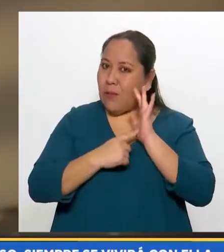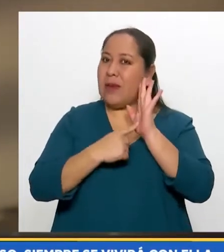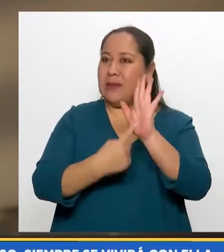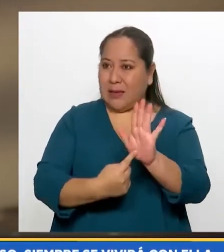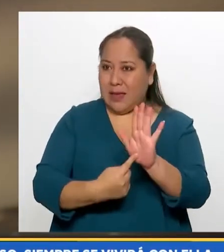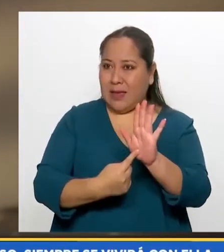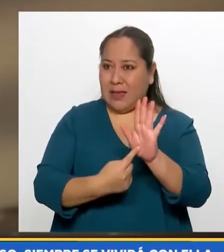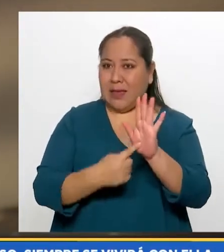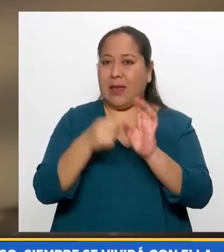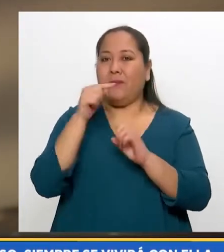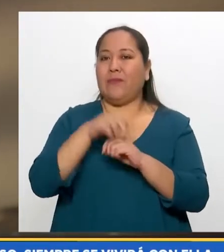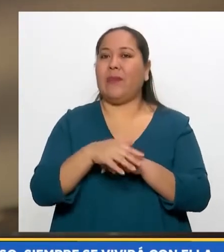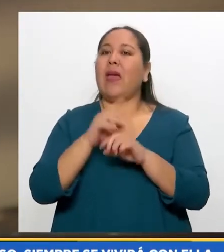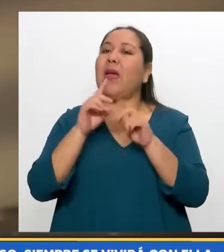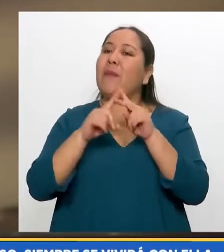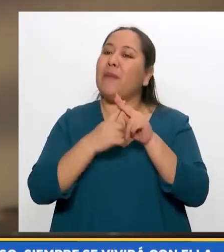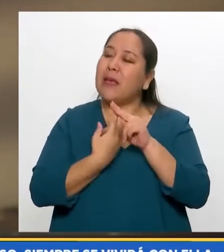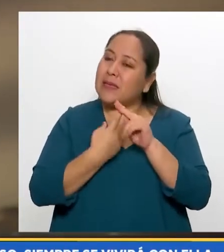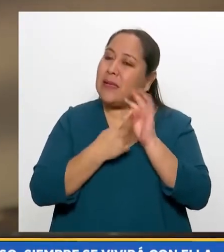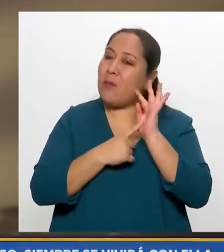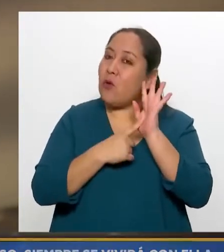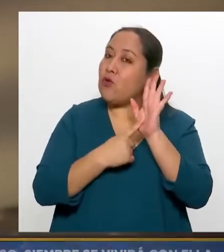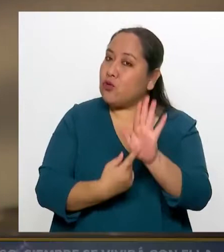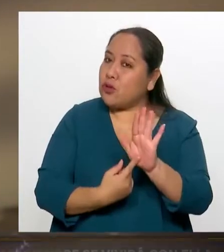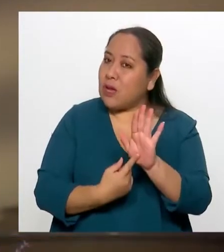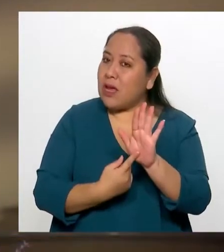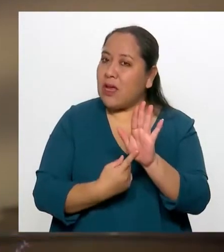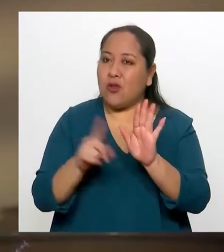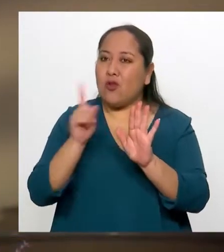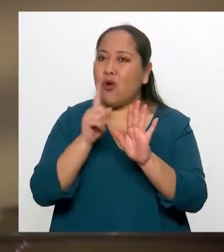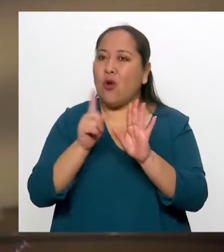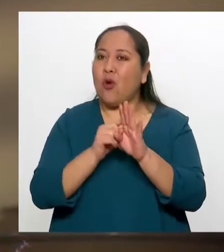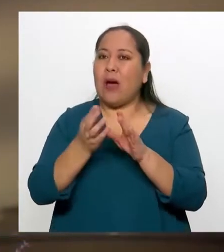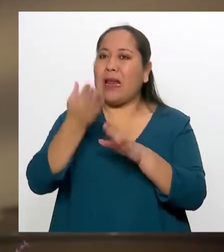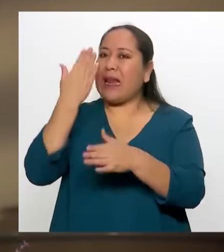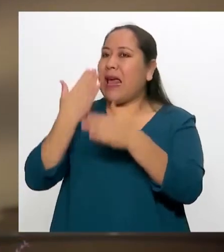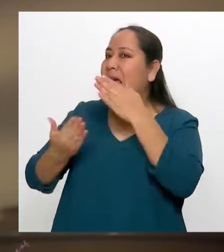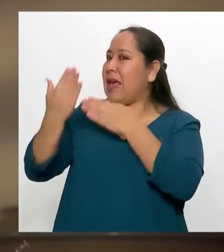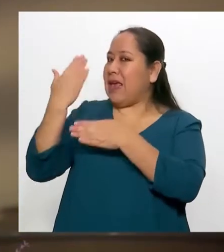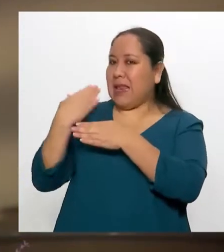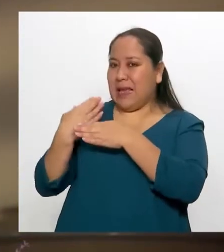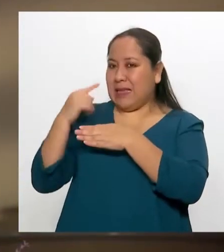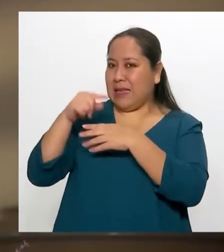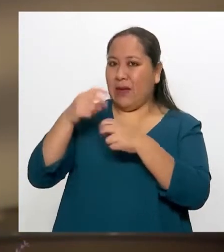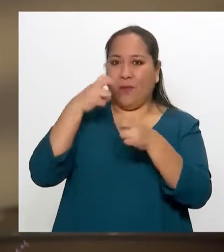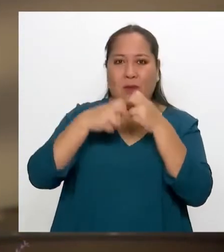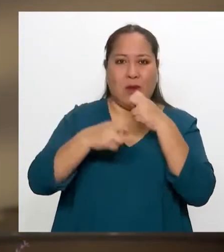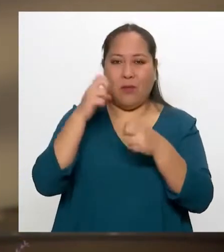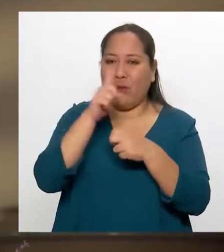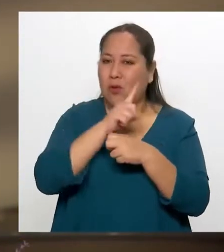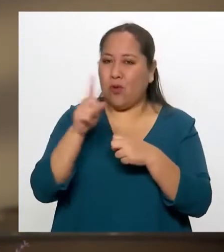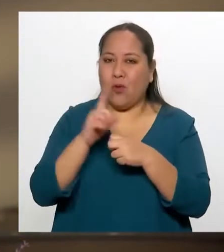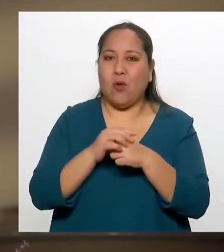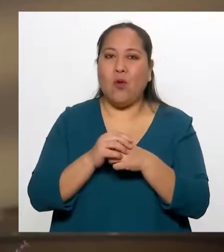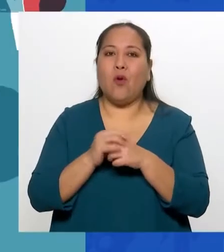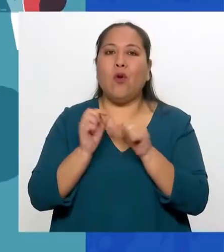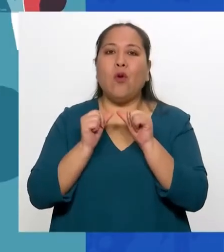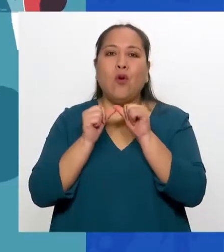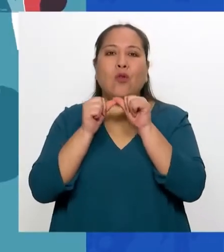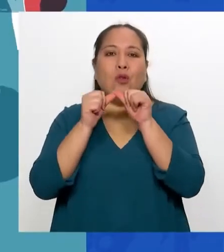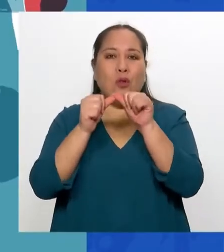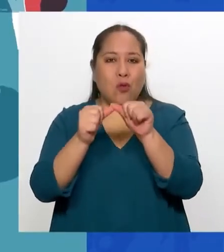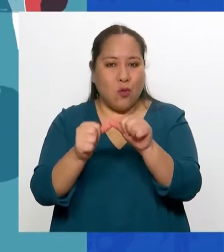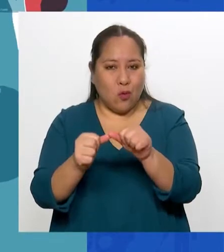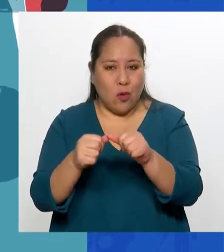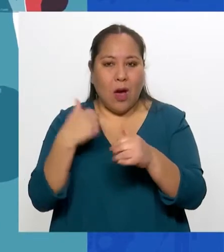vida. Entonces, cuando se comienza a manifestar, no hay algo que haga que retroceda el problema, sino algo que lo